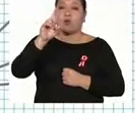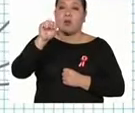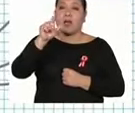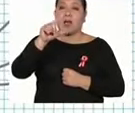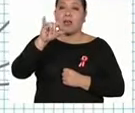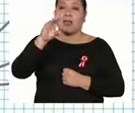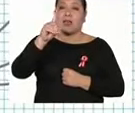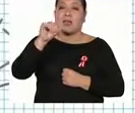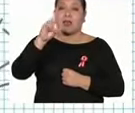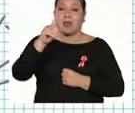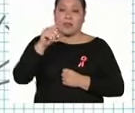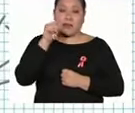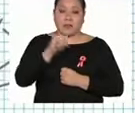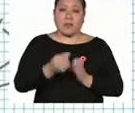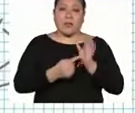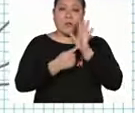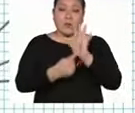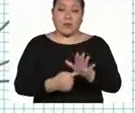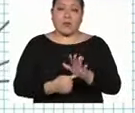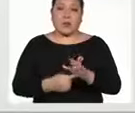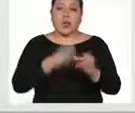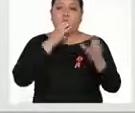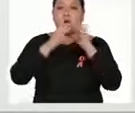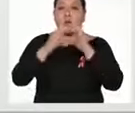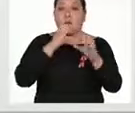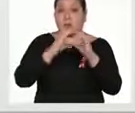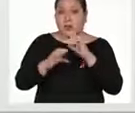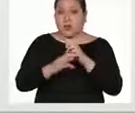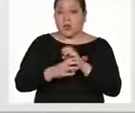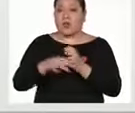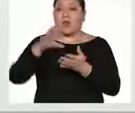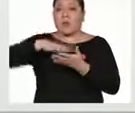y aprendizaje entre diversos grupos